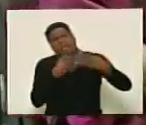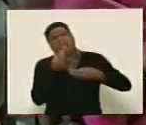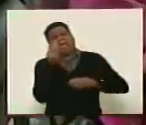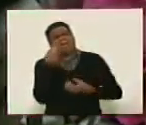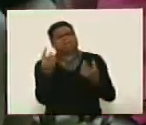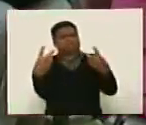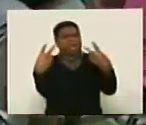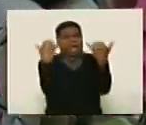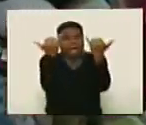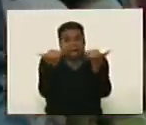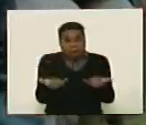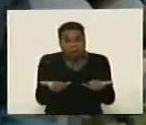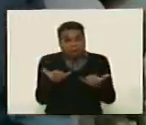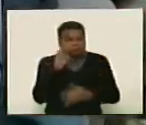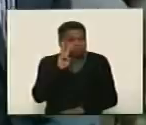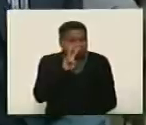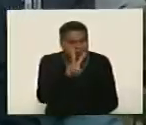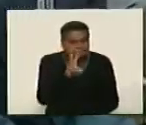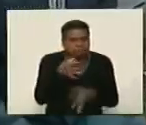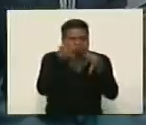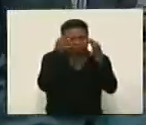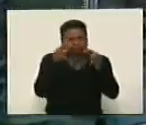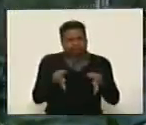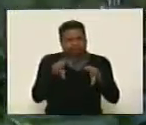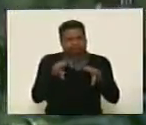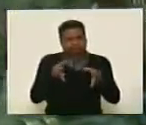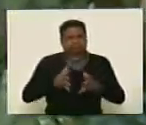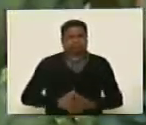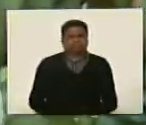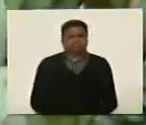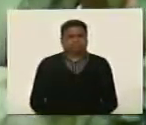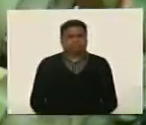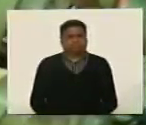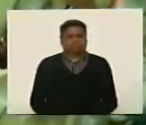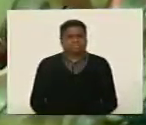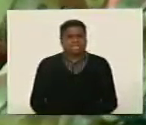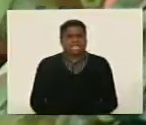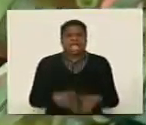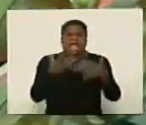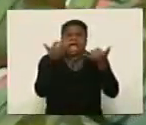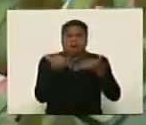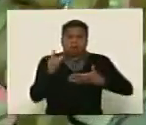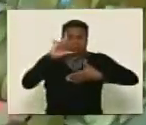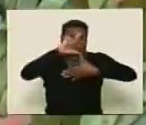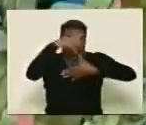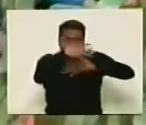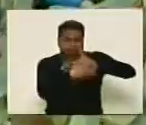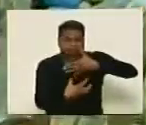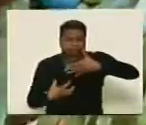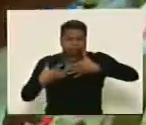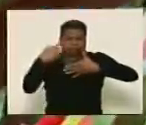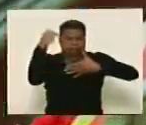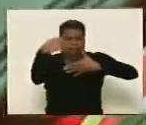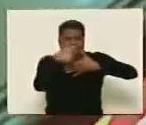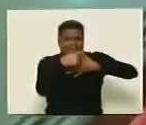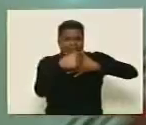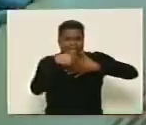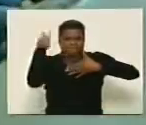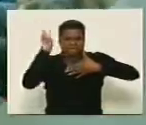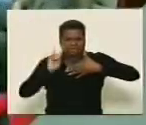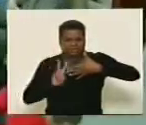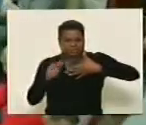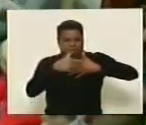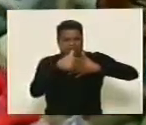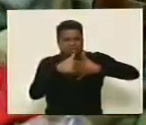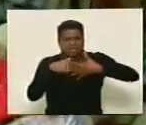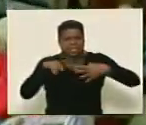mirada definitivamente es hacia el norte del sur, hacia Venezuela, la tierra de